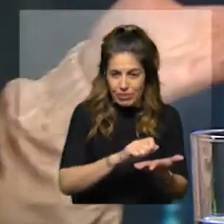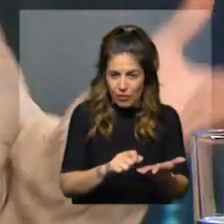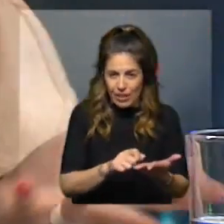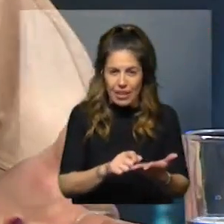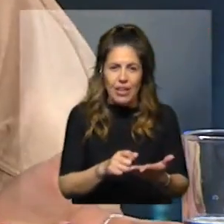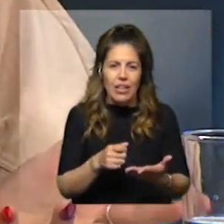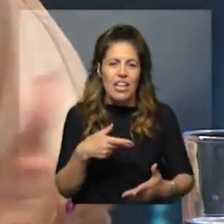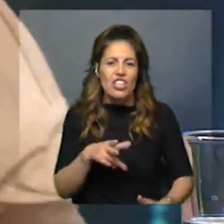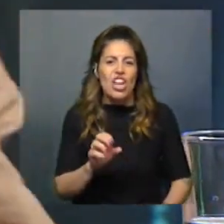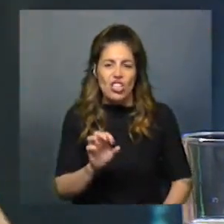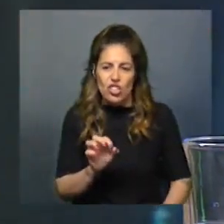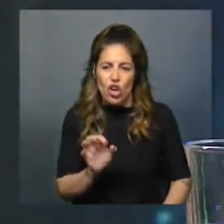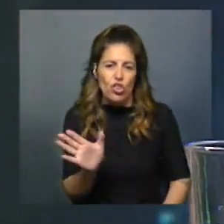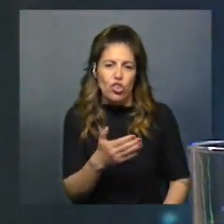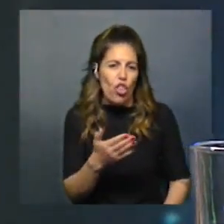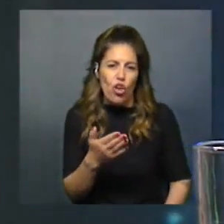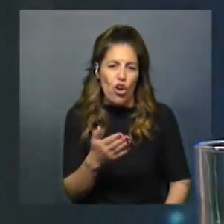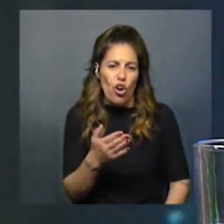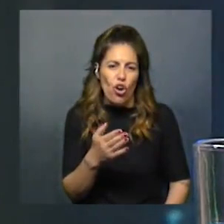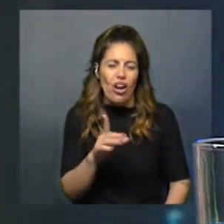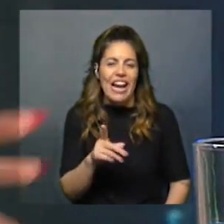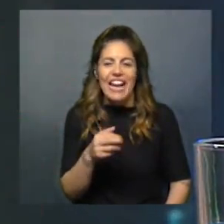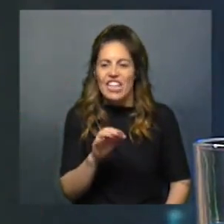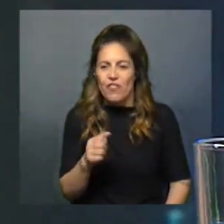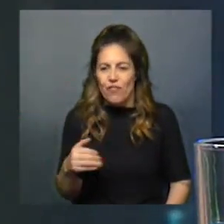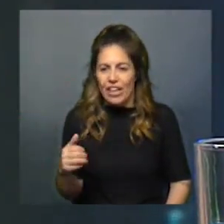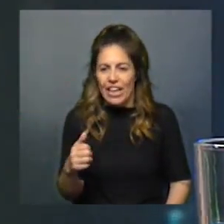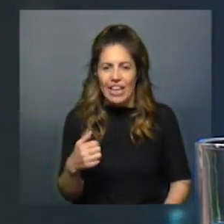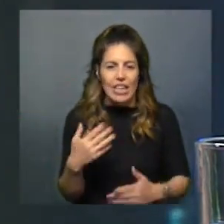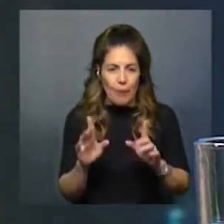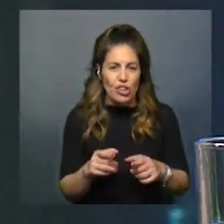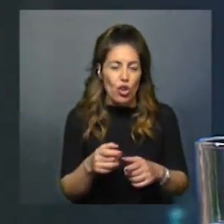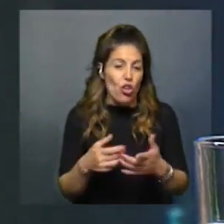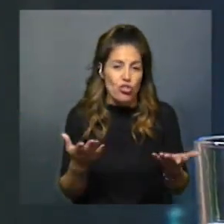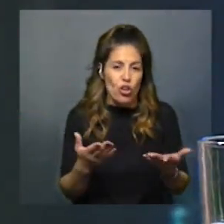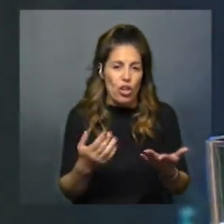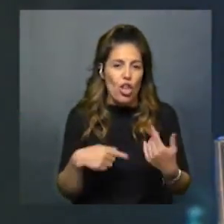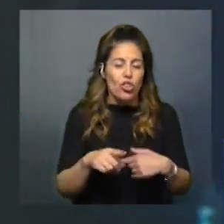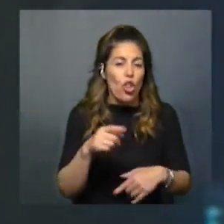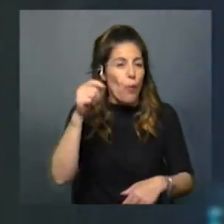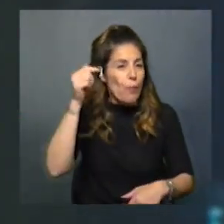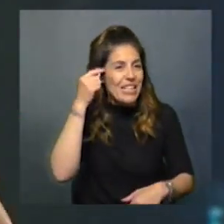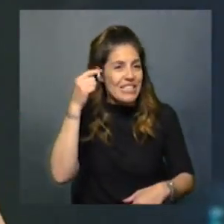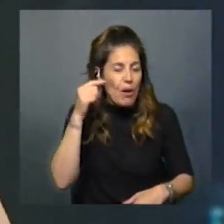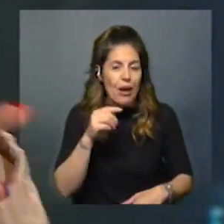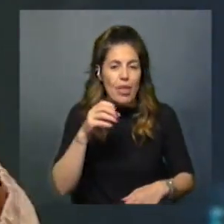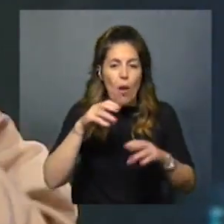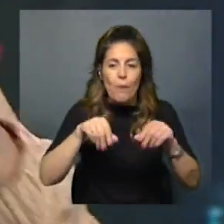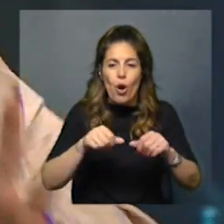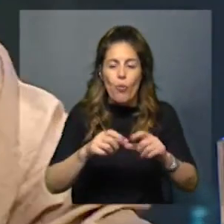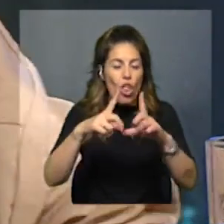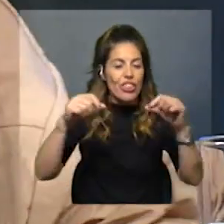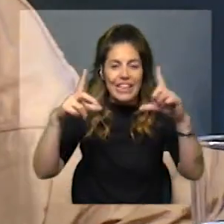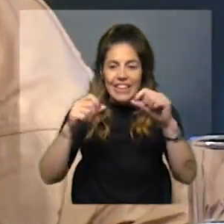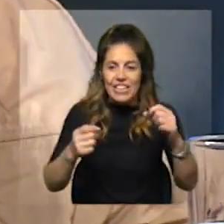Ramos son también, o sea, tipo todo el o sea, hay gente que pensaba que Polvo de Estrellas era inédito y claro,